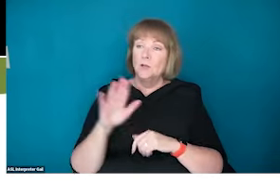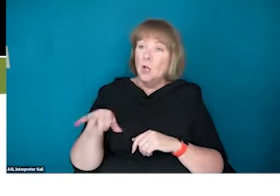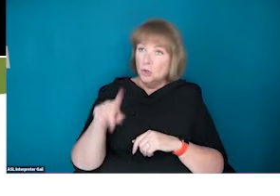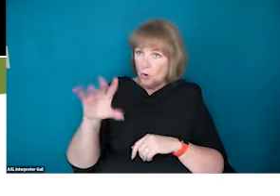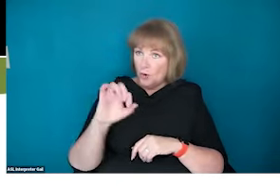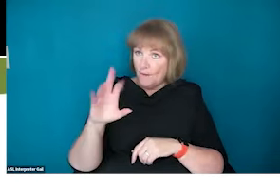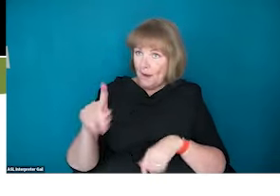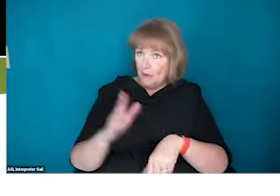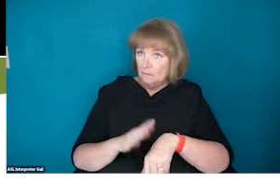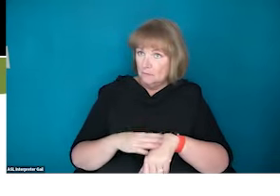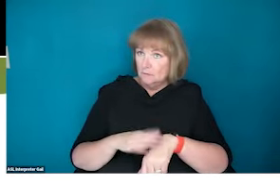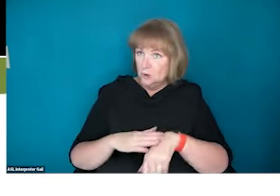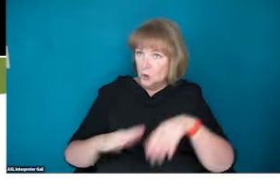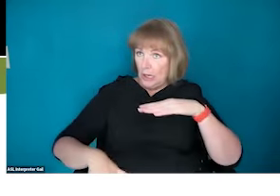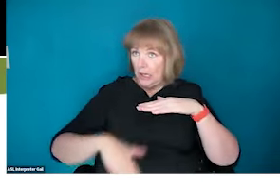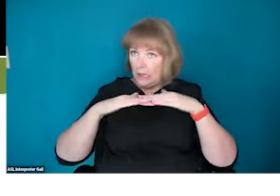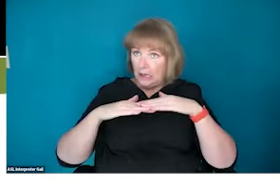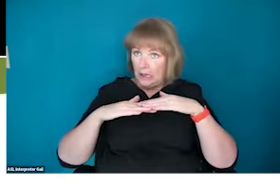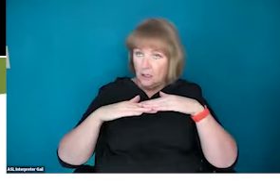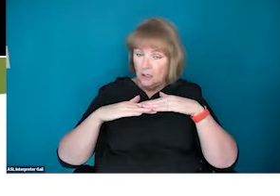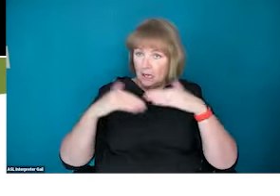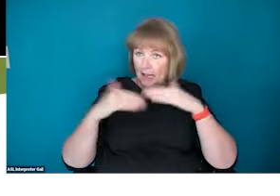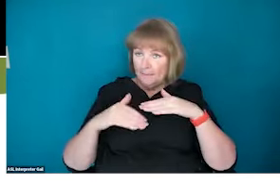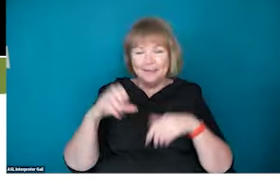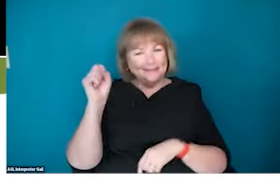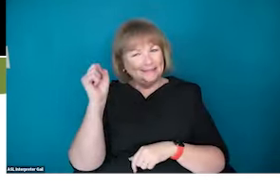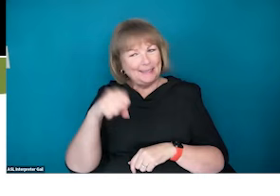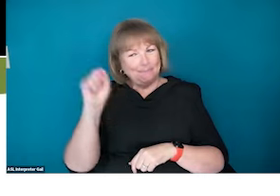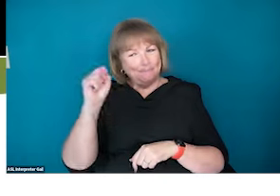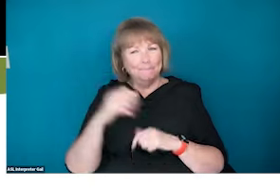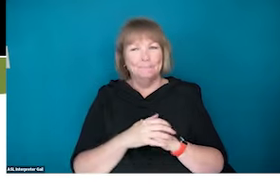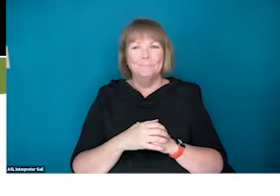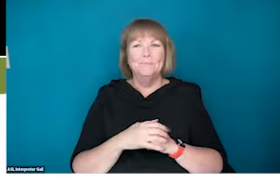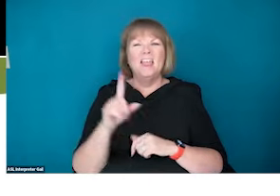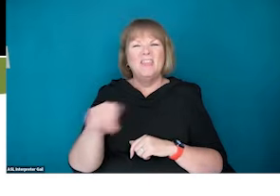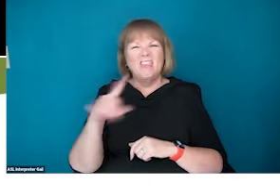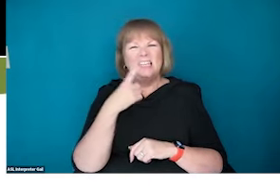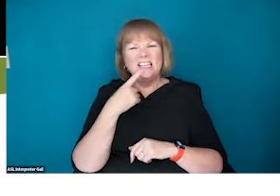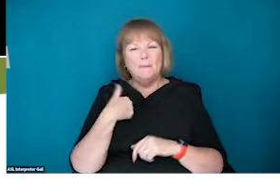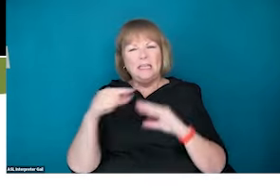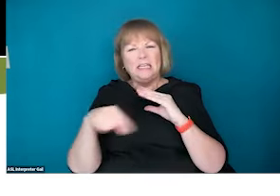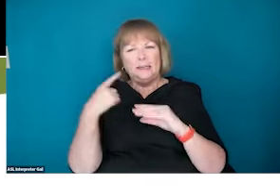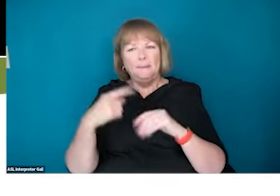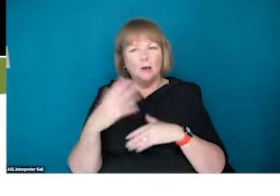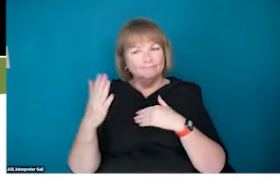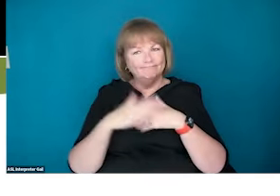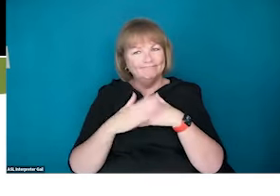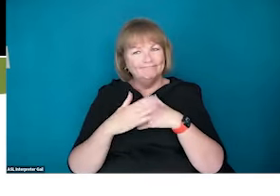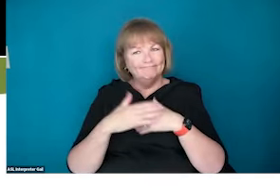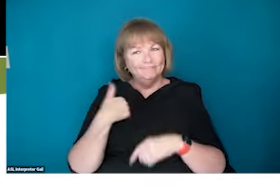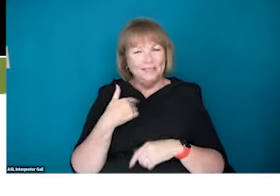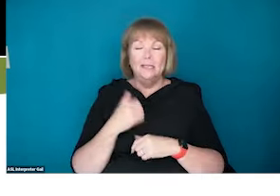Entonces, es una forma de ayudarlo a usted a controlar los gastos, y es mucho mejor de esta forma. Sí,